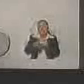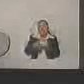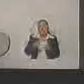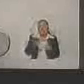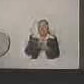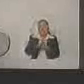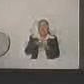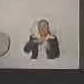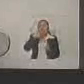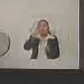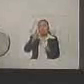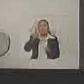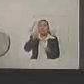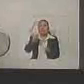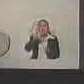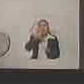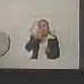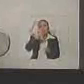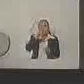corrupción toque